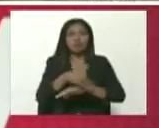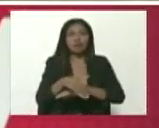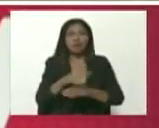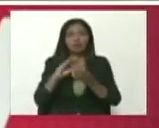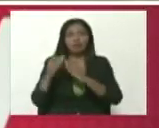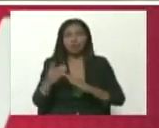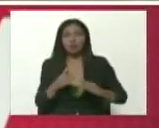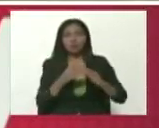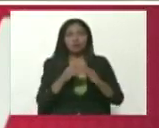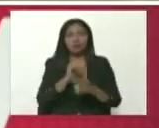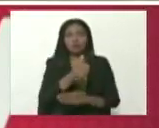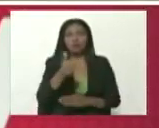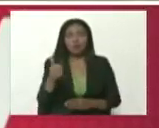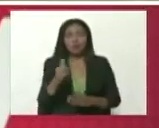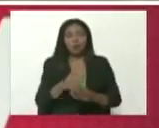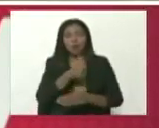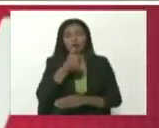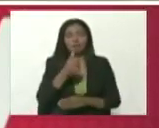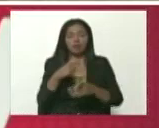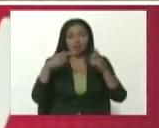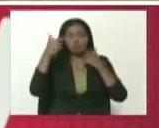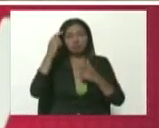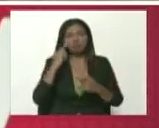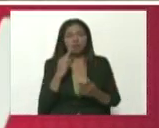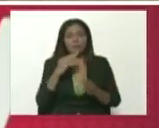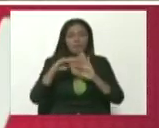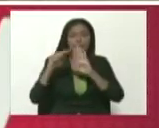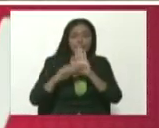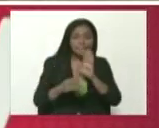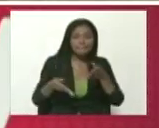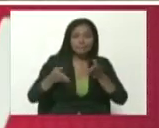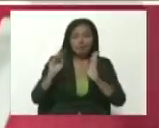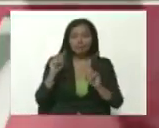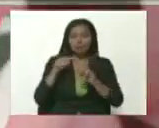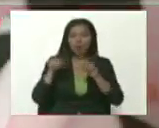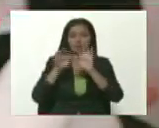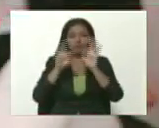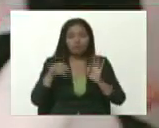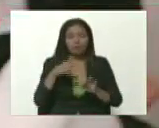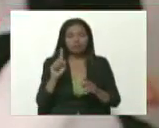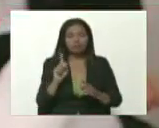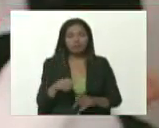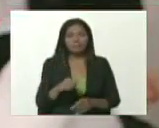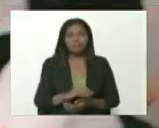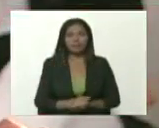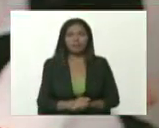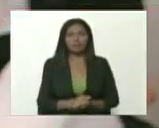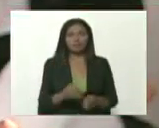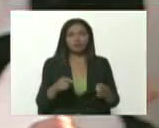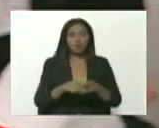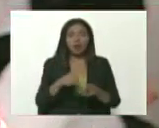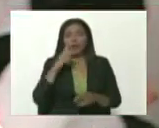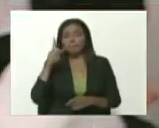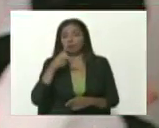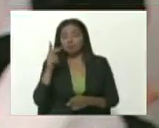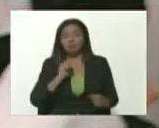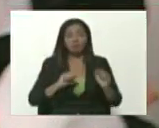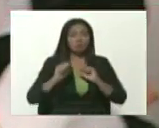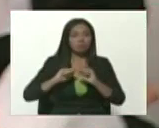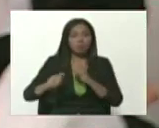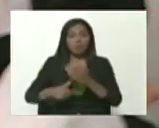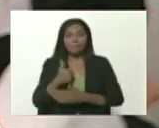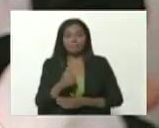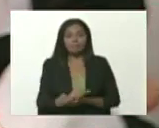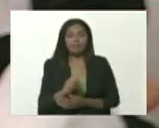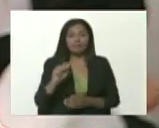comunidad, cada uno de los jefes de UVC, que es la estructura básica de la red de articulación y acción sociopolítica, estamos en un despliegue desde